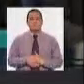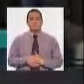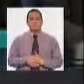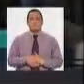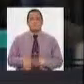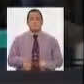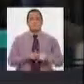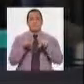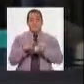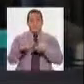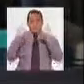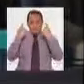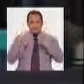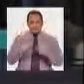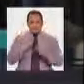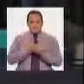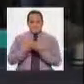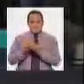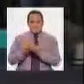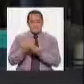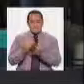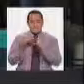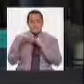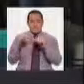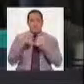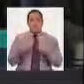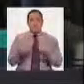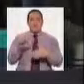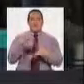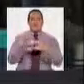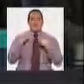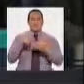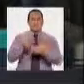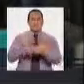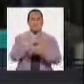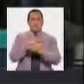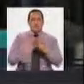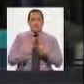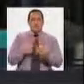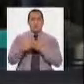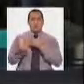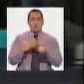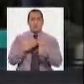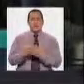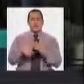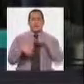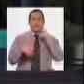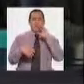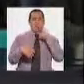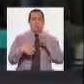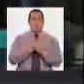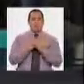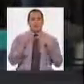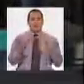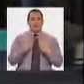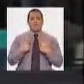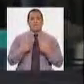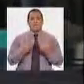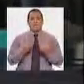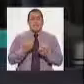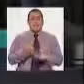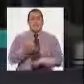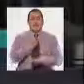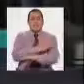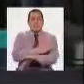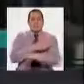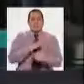Se trató una estrategia para desbaratar aquellos argumentos que